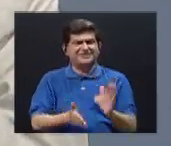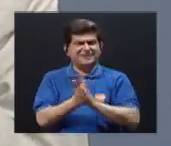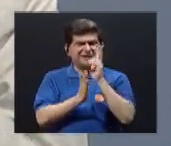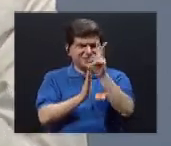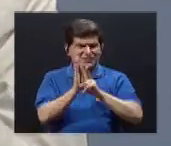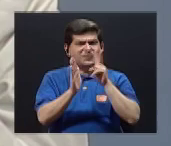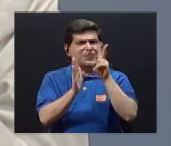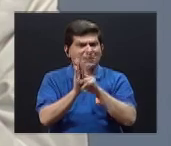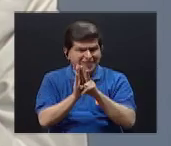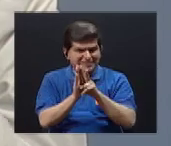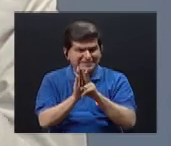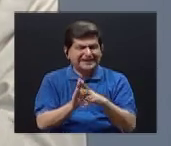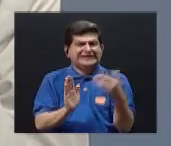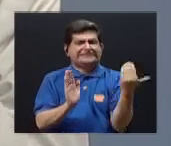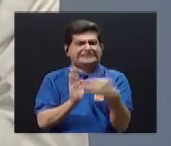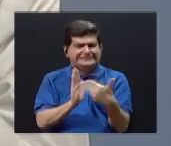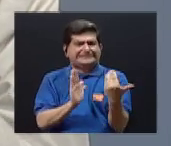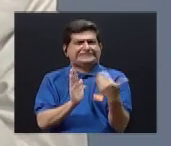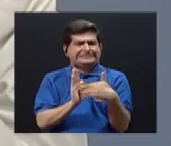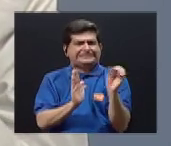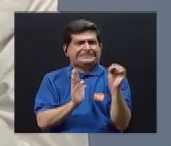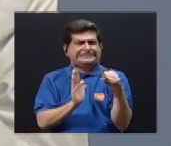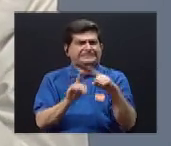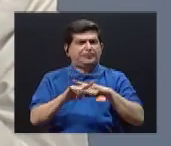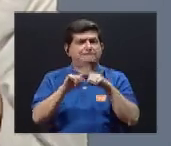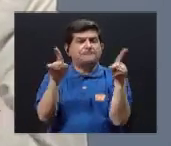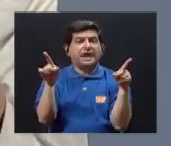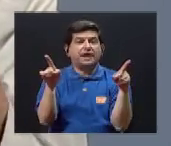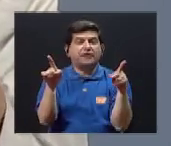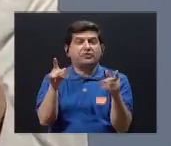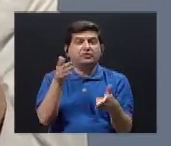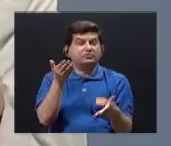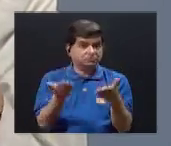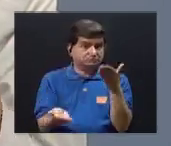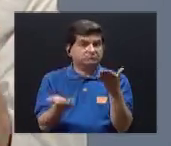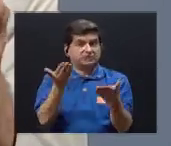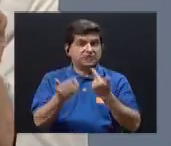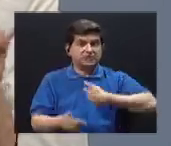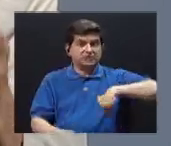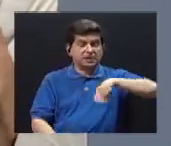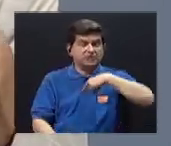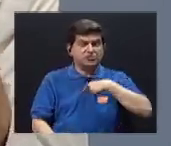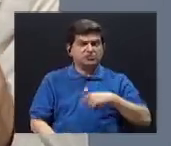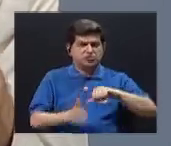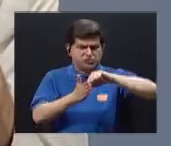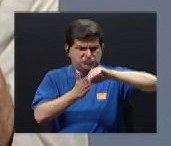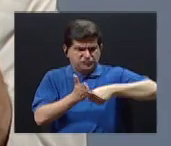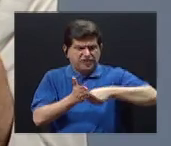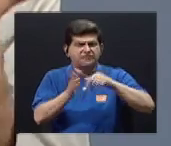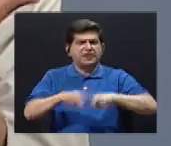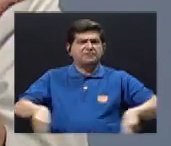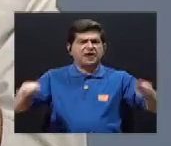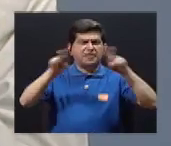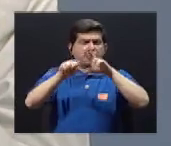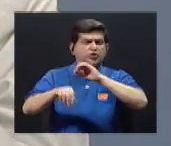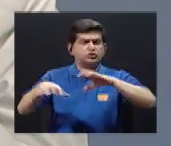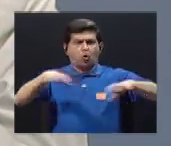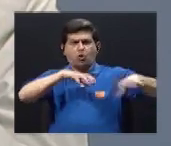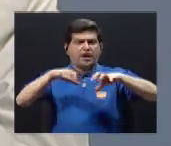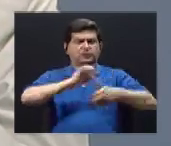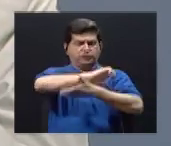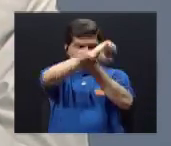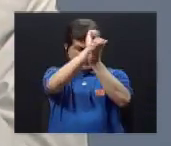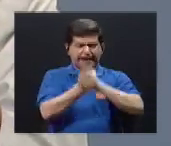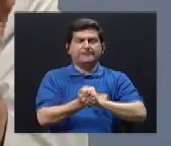un documental que golpea de alguna manera, pero que quizás nos haga reafirmar valores o reaccionar